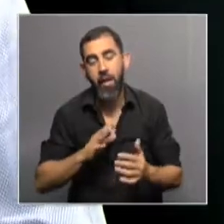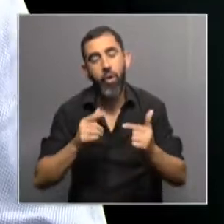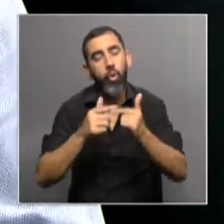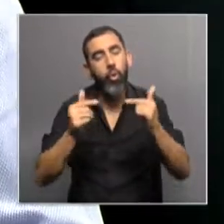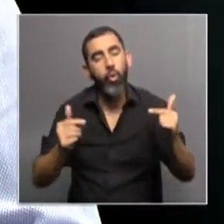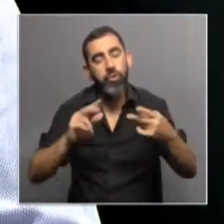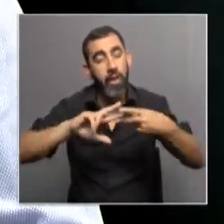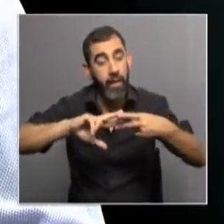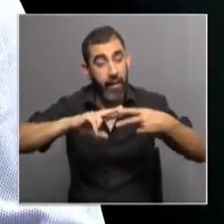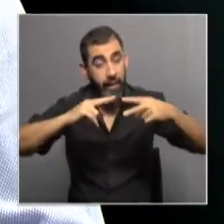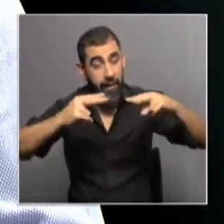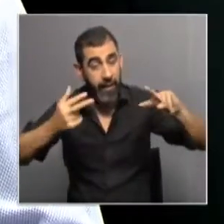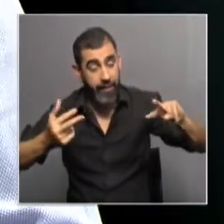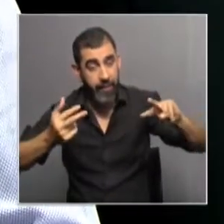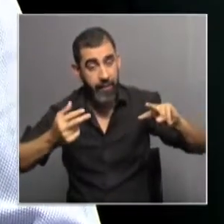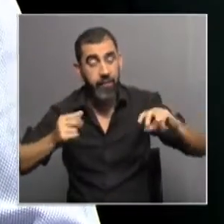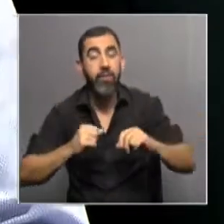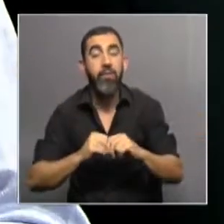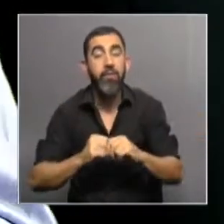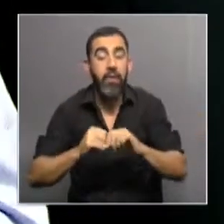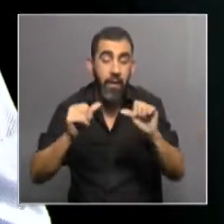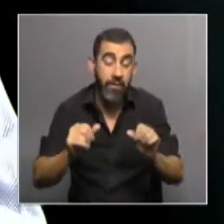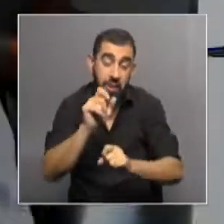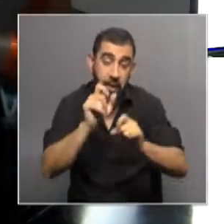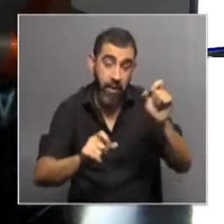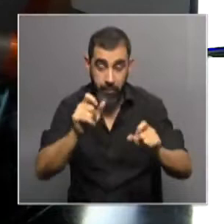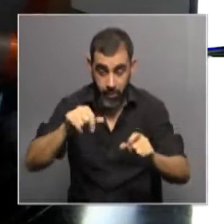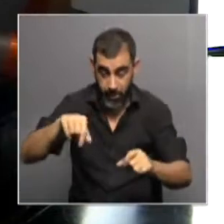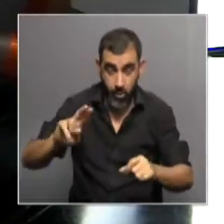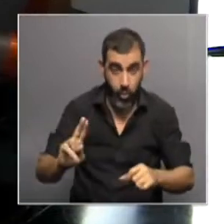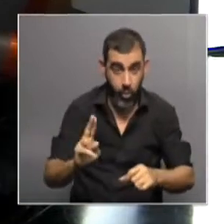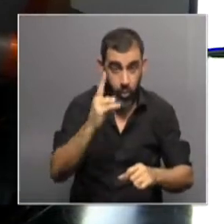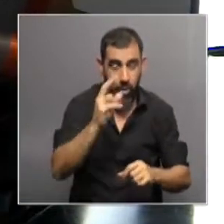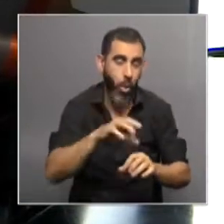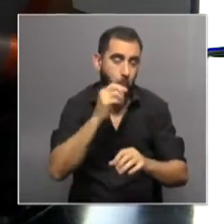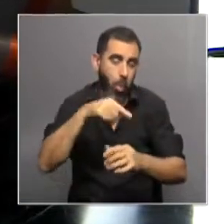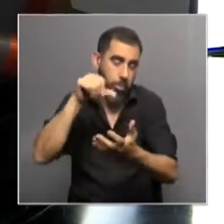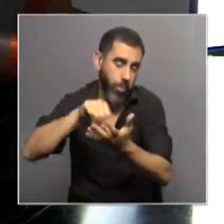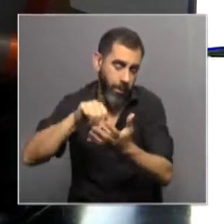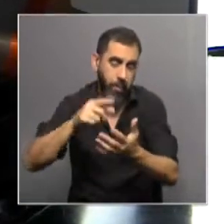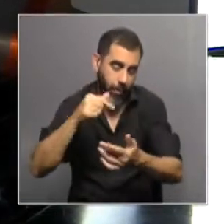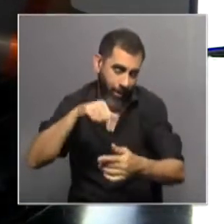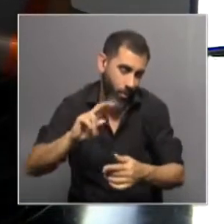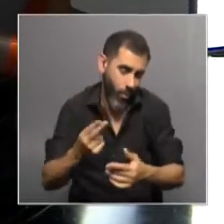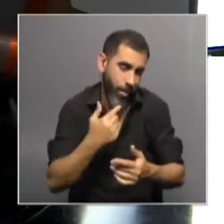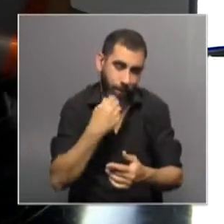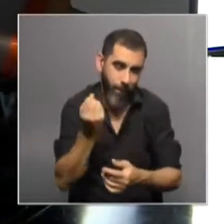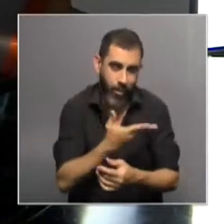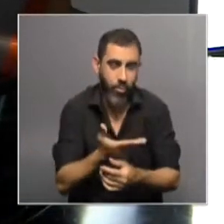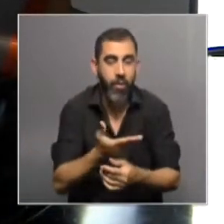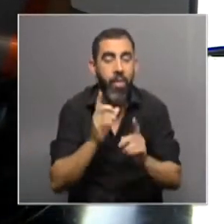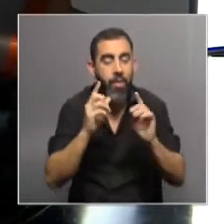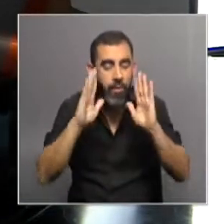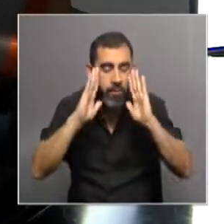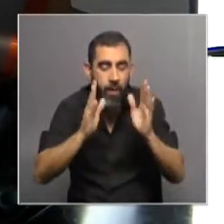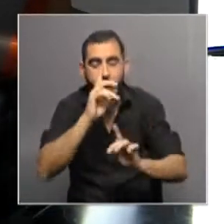genéticas que hagan que la población de este país o de cualquier otro, pero particularmente el nuestro, tenga que ser abordada